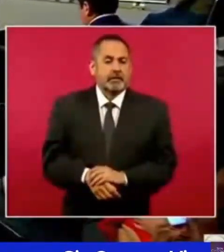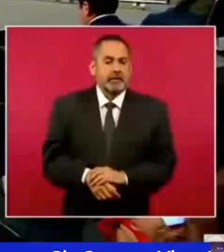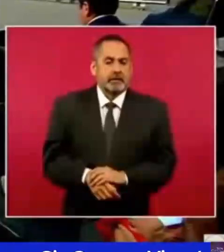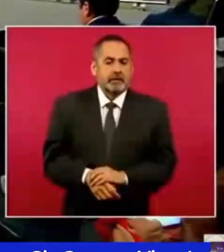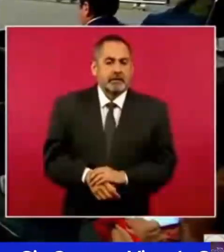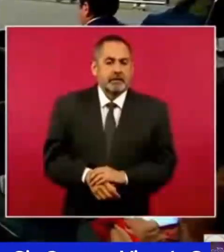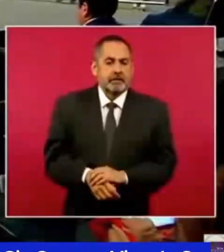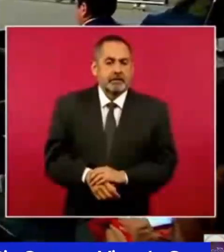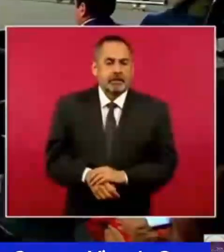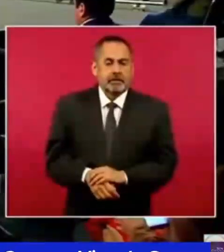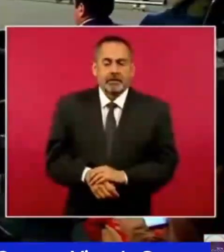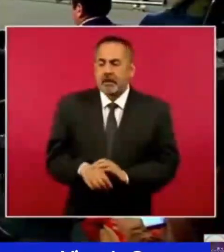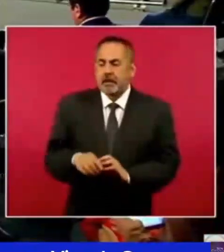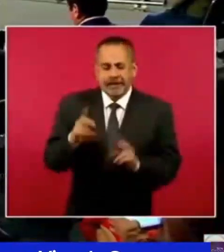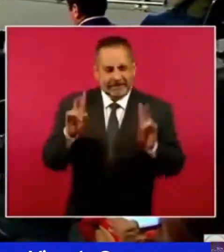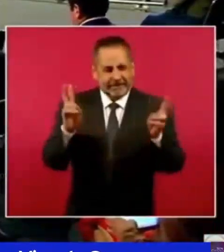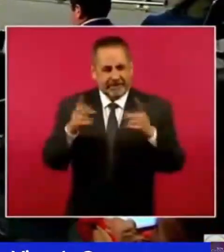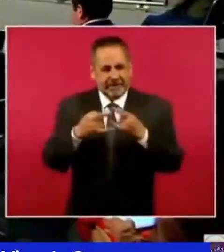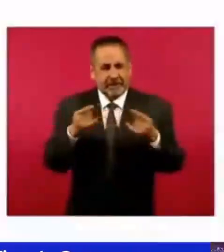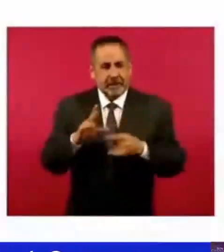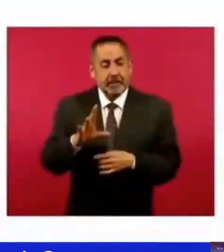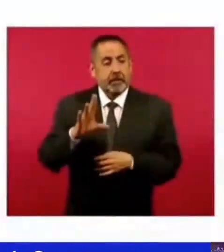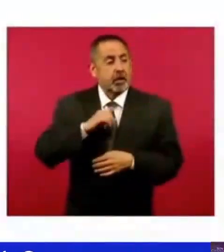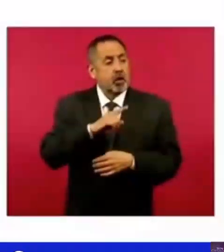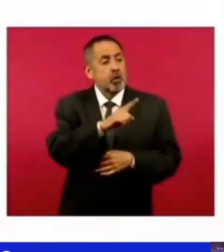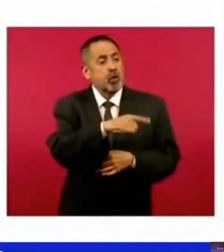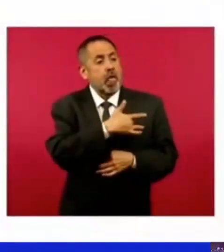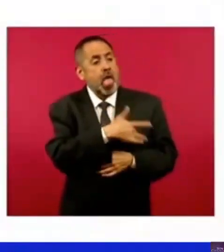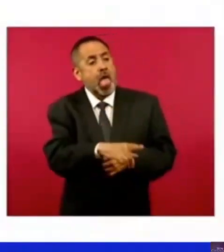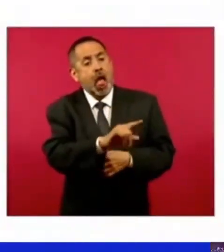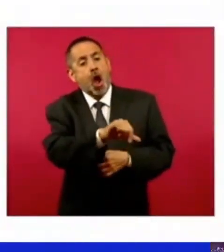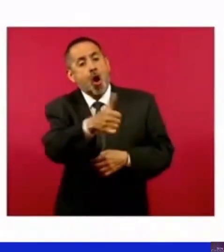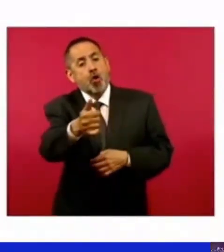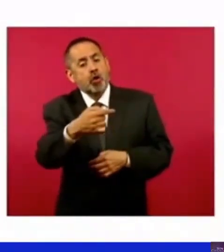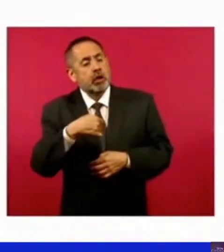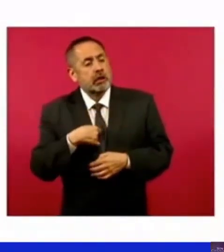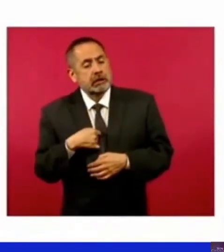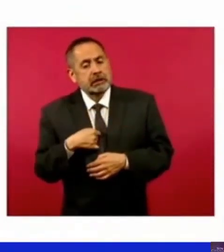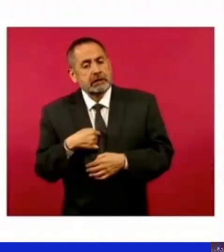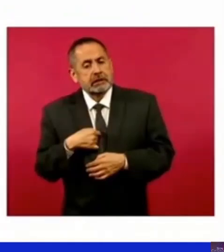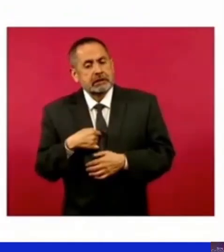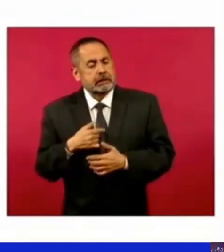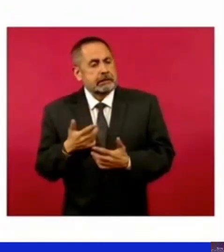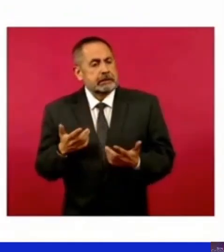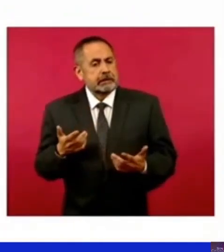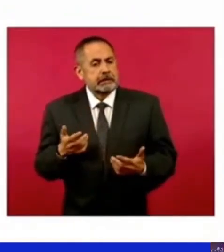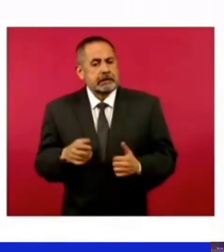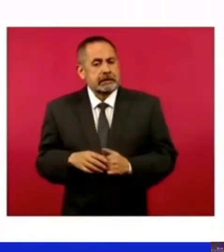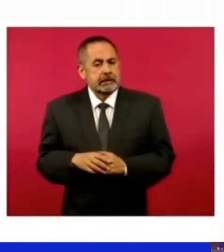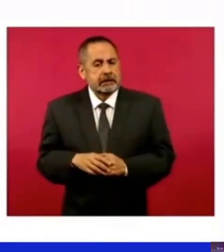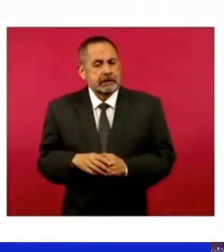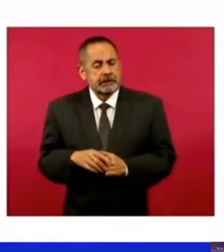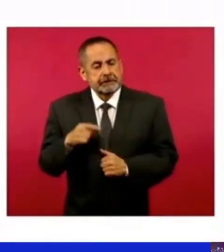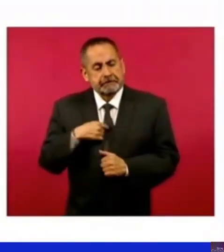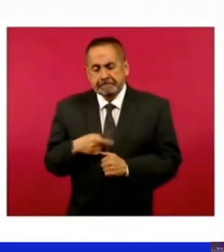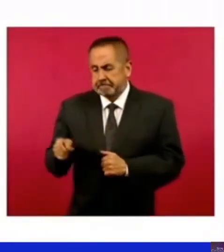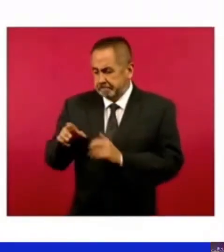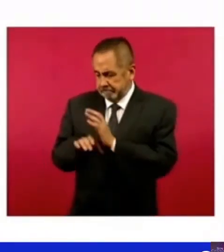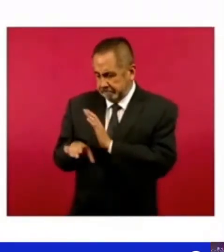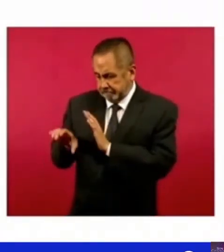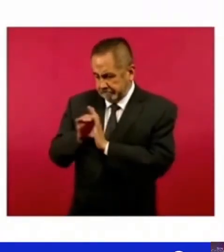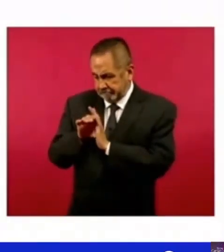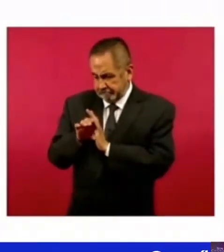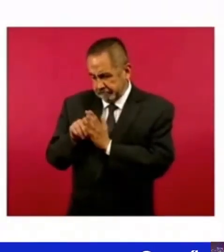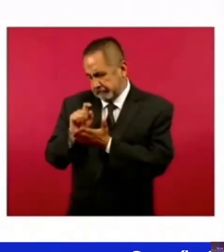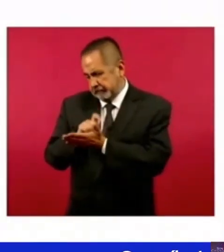Me contaron que estabas enamorada de otro y entonces me fui a mi cuarto